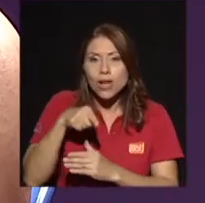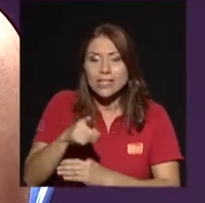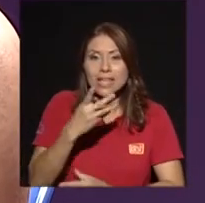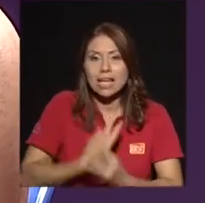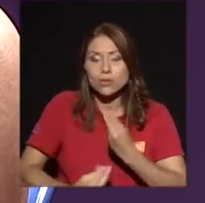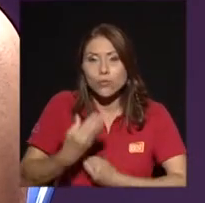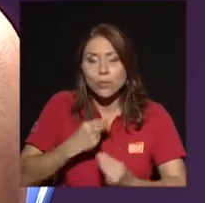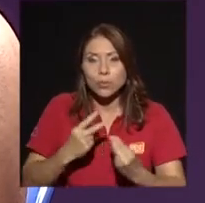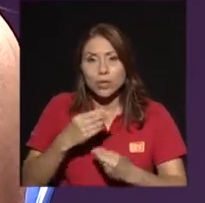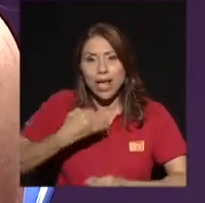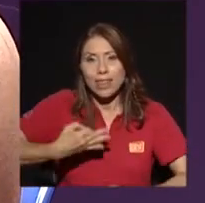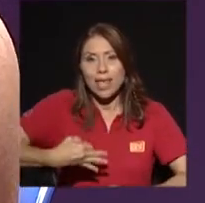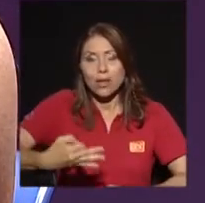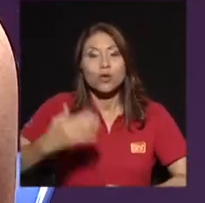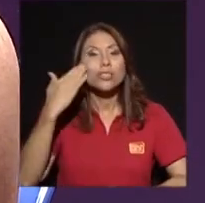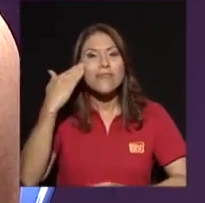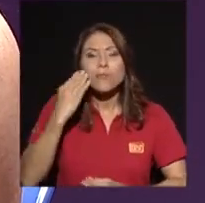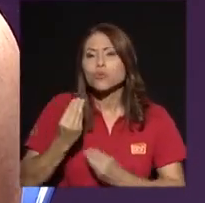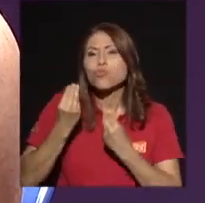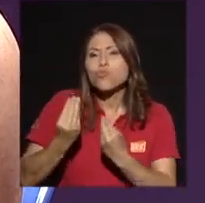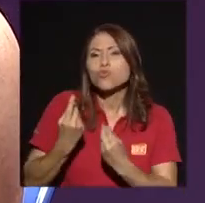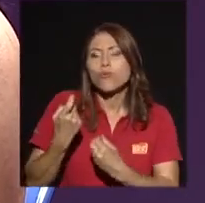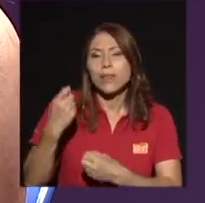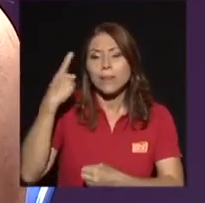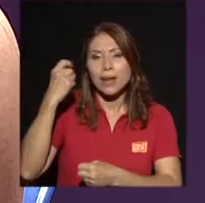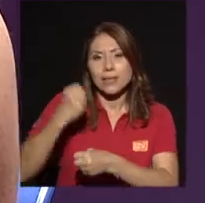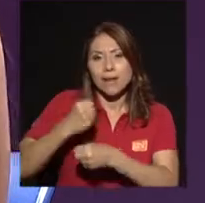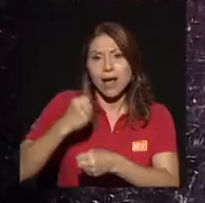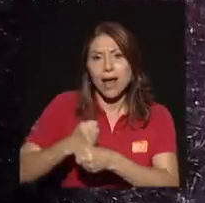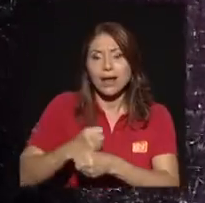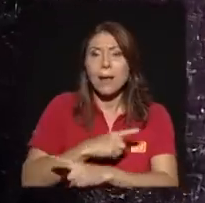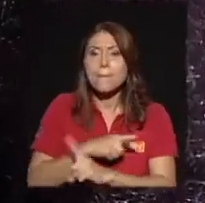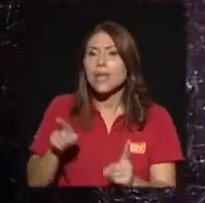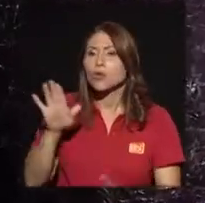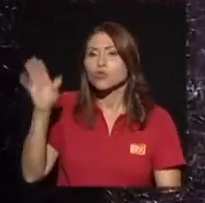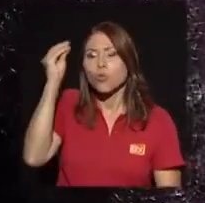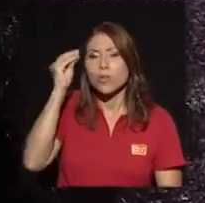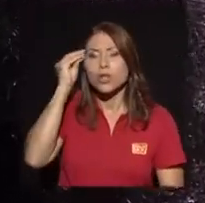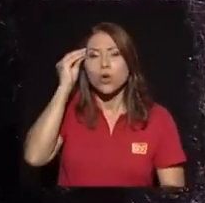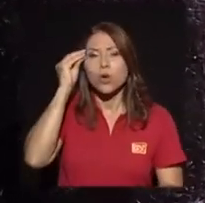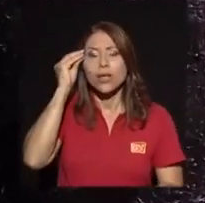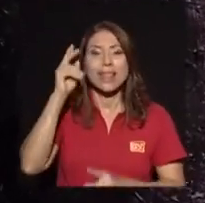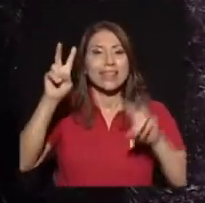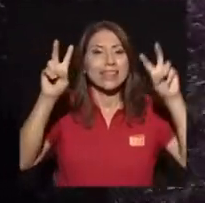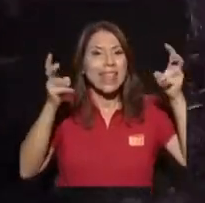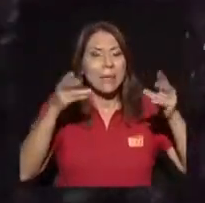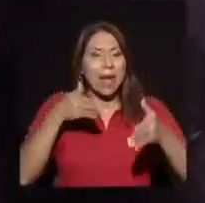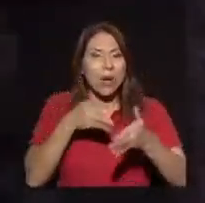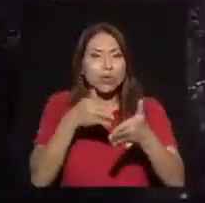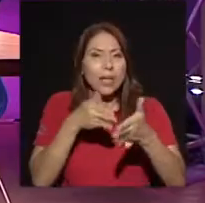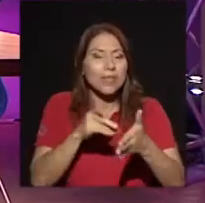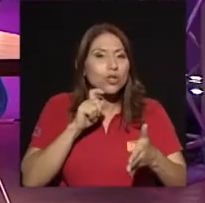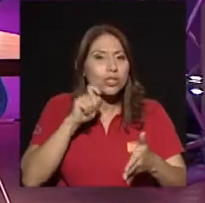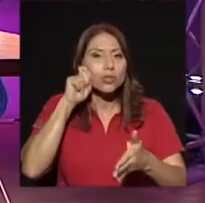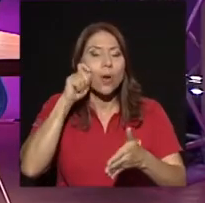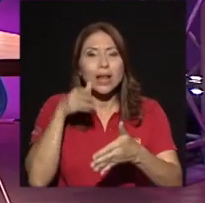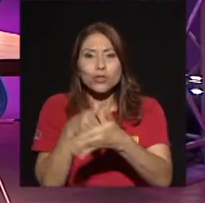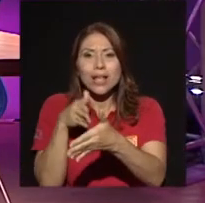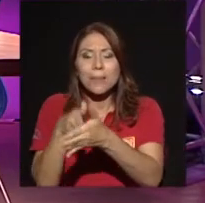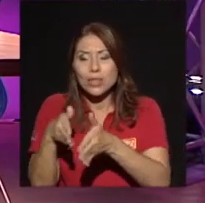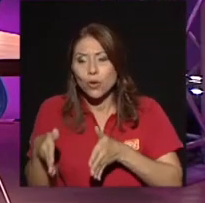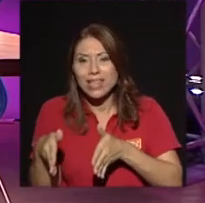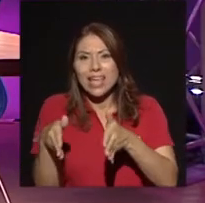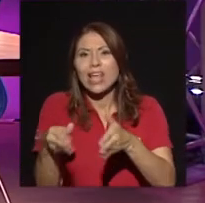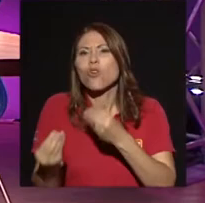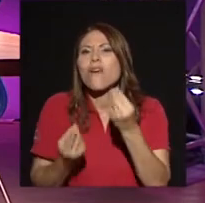tema. Pero desde sus criterios, ¿qué queda por hacer en materia de acoso callejero y hostigamiento sexual? Ok, me